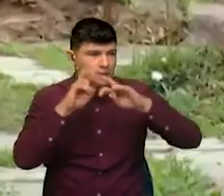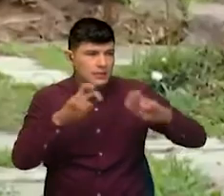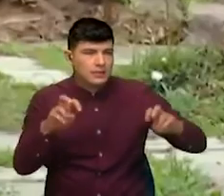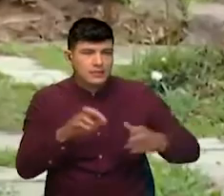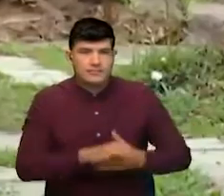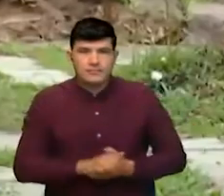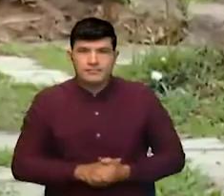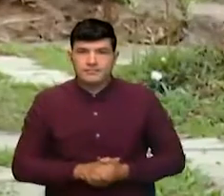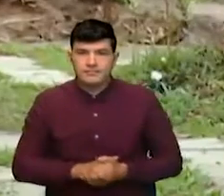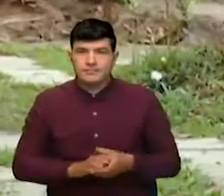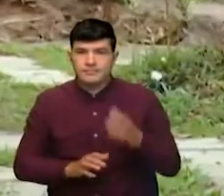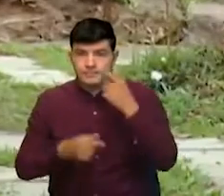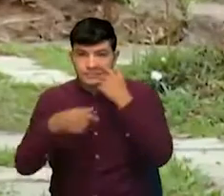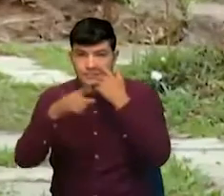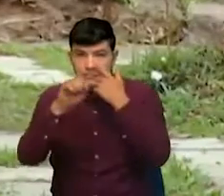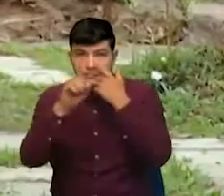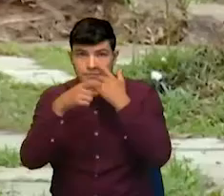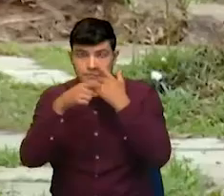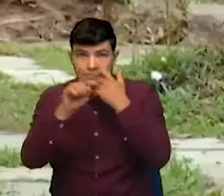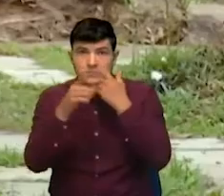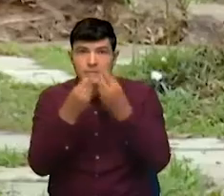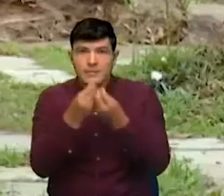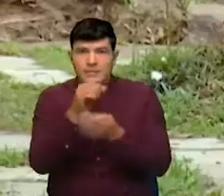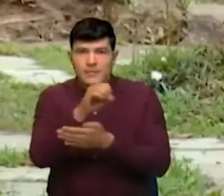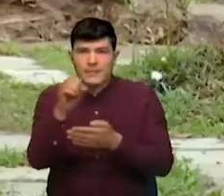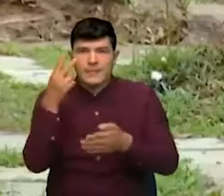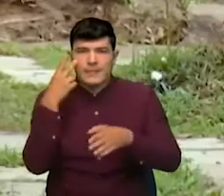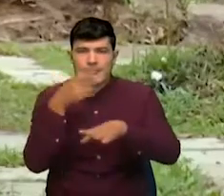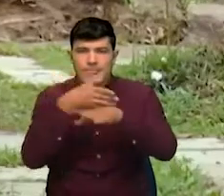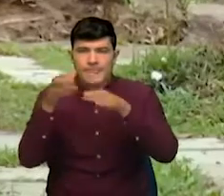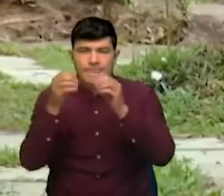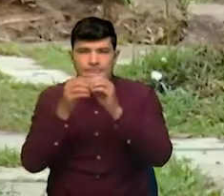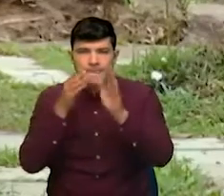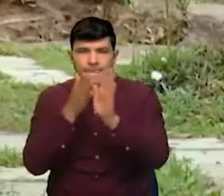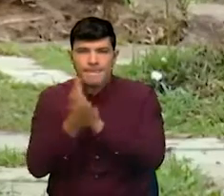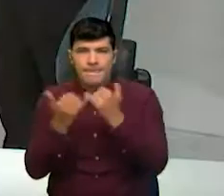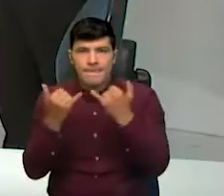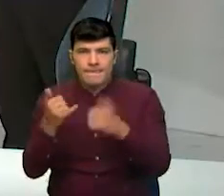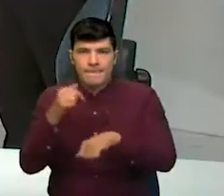CTI. Compañeros y televidentes, es toda la información que tenemos por